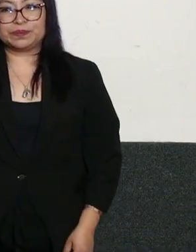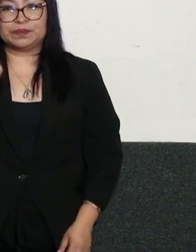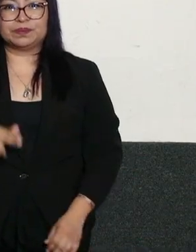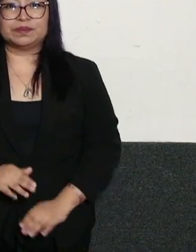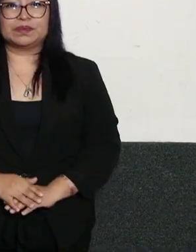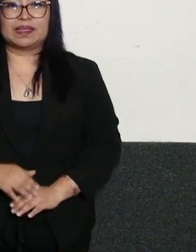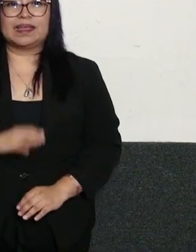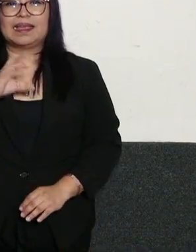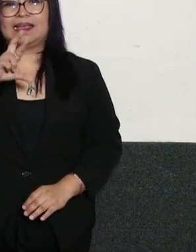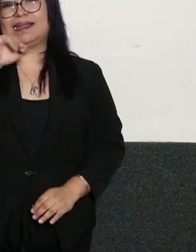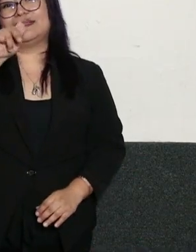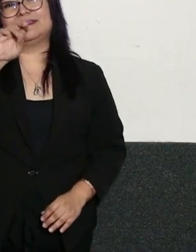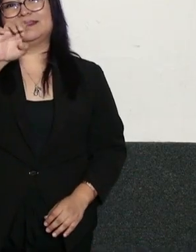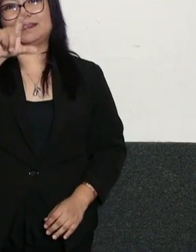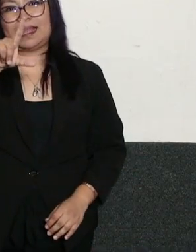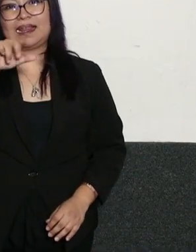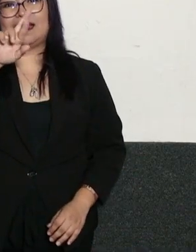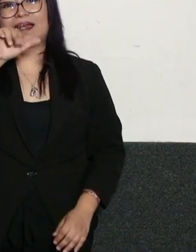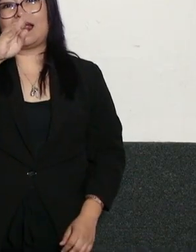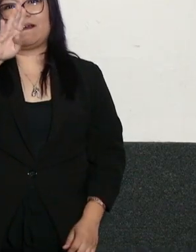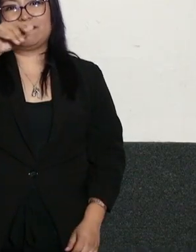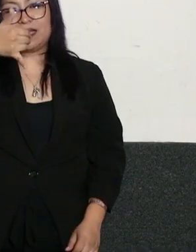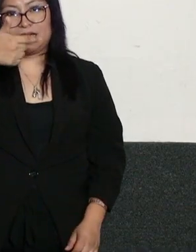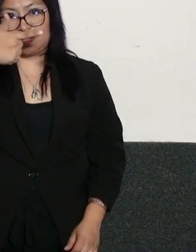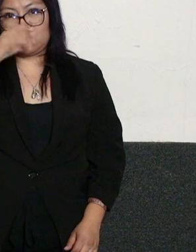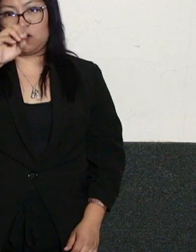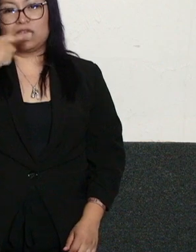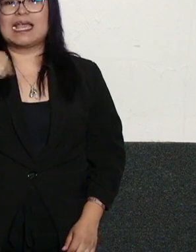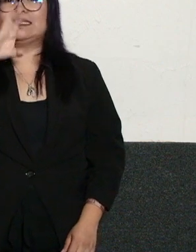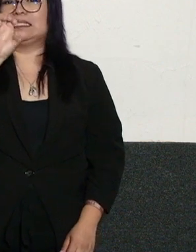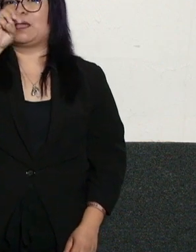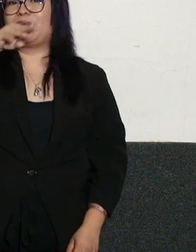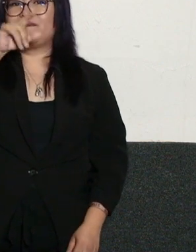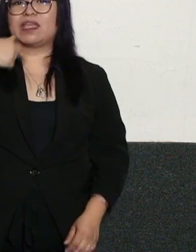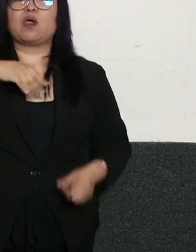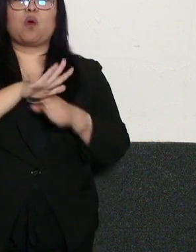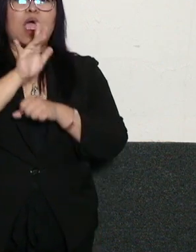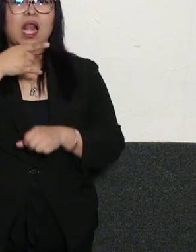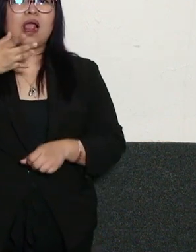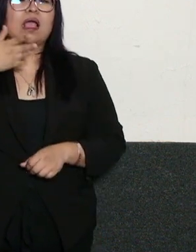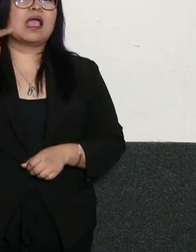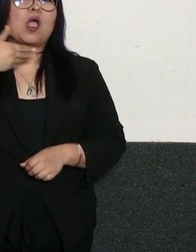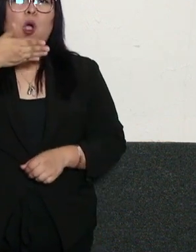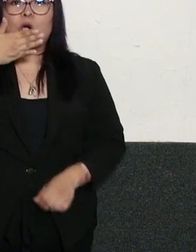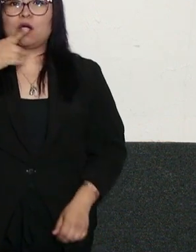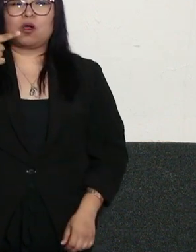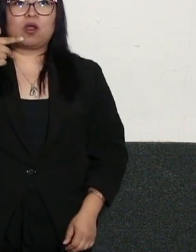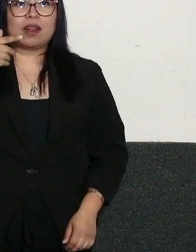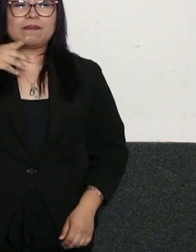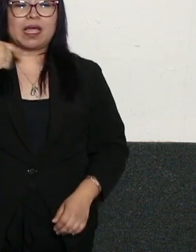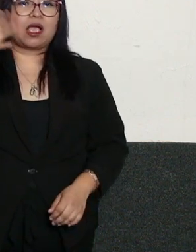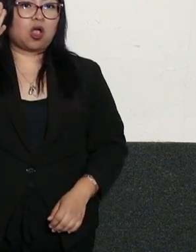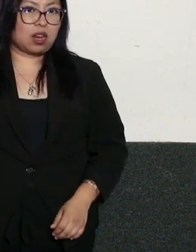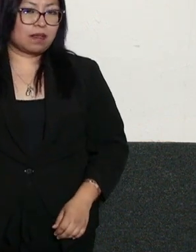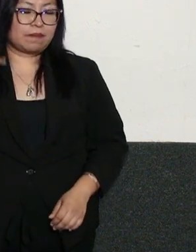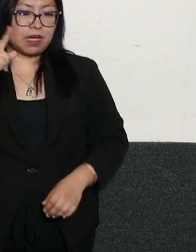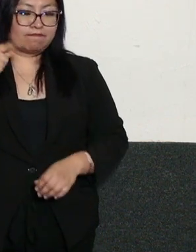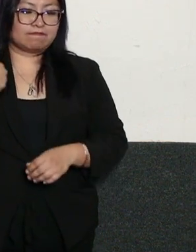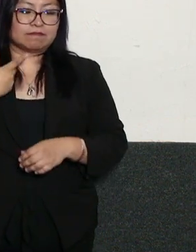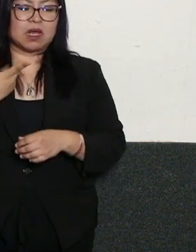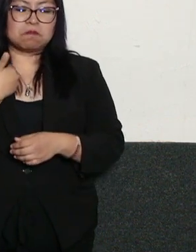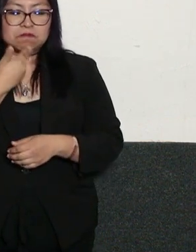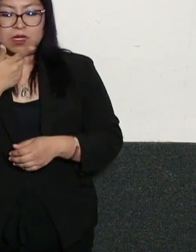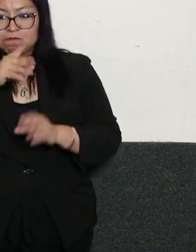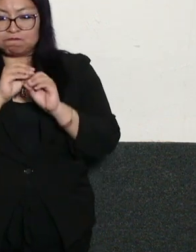días. Cristel Rábago, directora del Aliado Regional de CEMEFI en Jalisco y Colima. Primero, felicidades y muchas gracias, muy clara tu presentación. Muchas